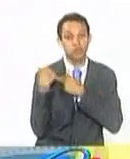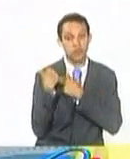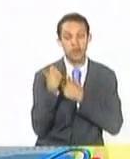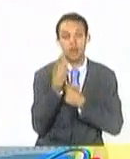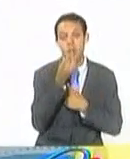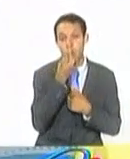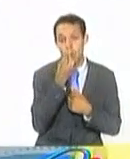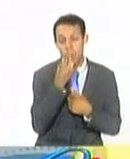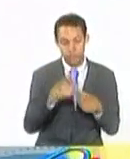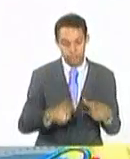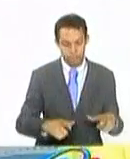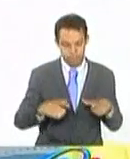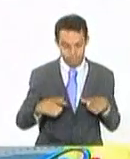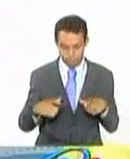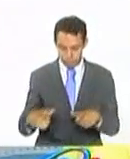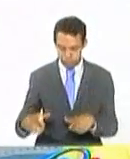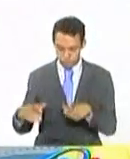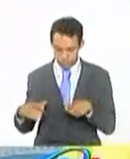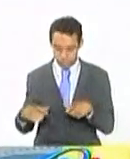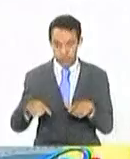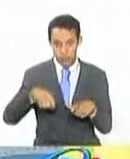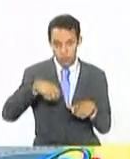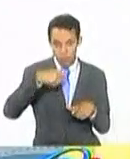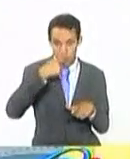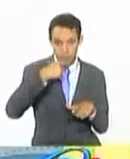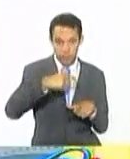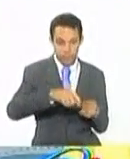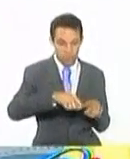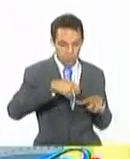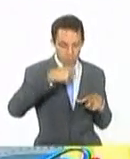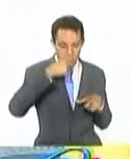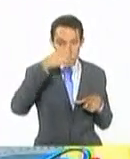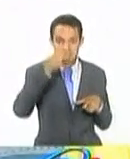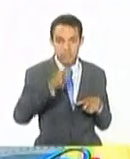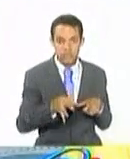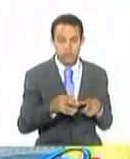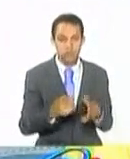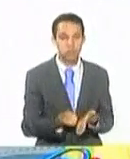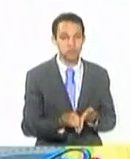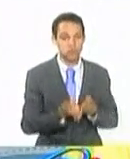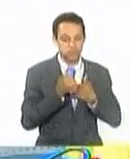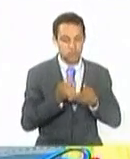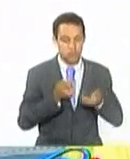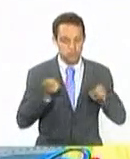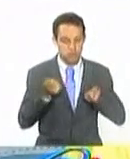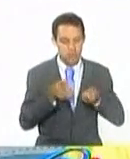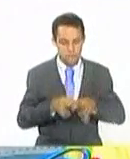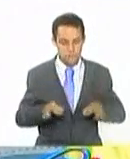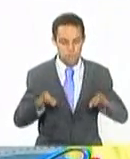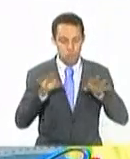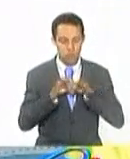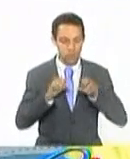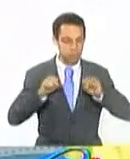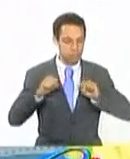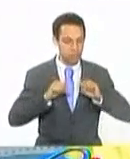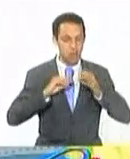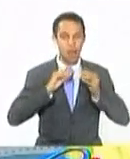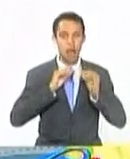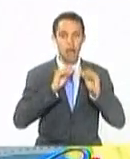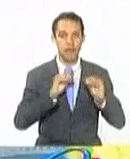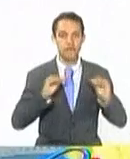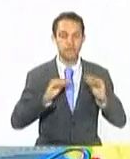alimentación y hay dietas en las unidades renales a los pacientes les entregan unas dietas muy importantes para el